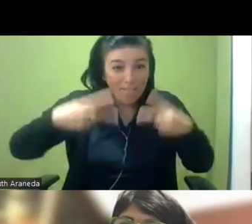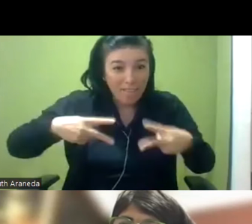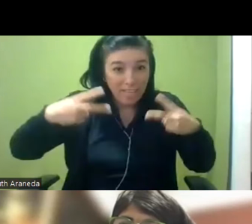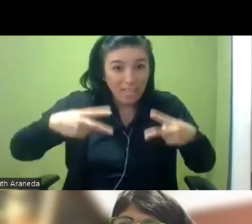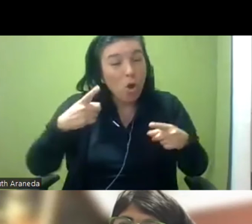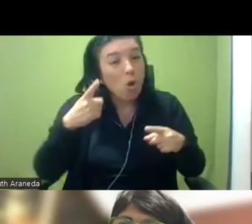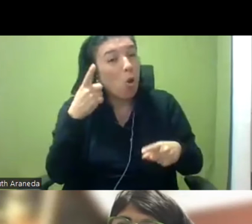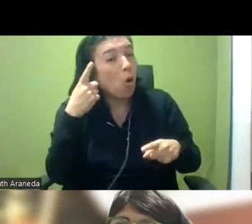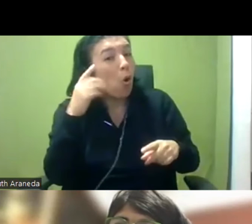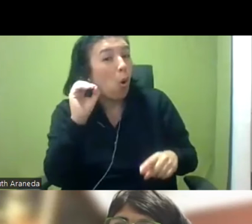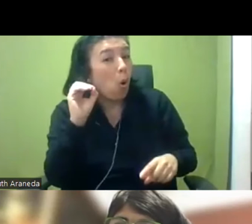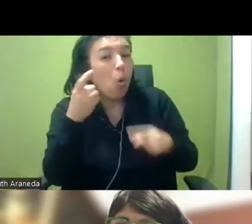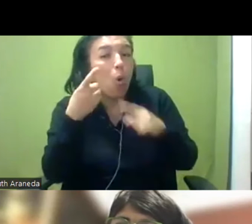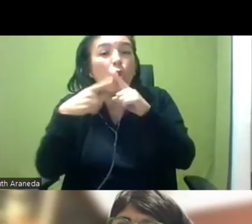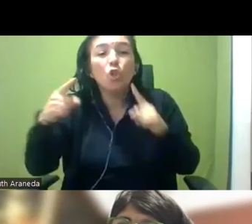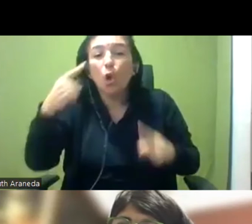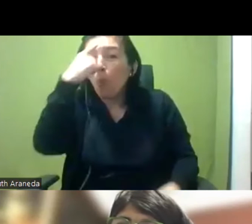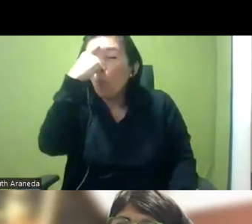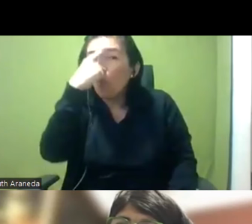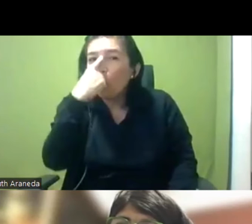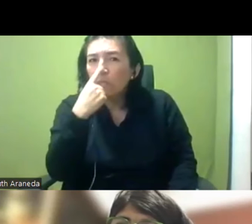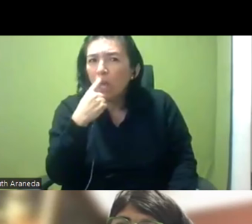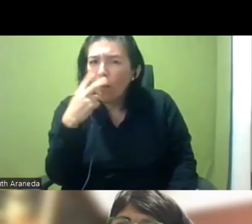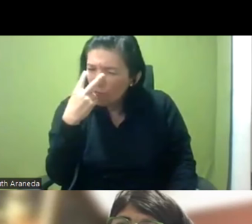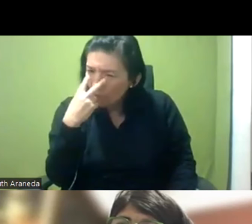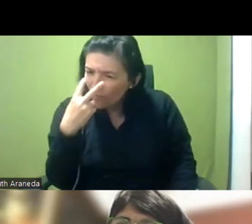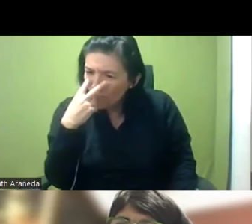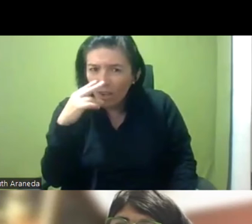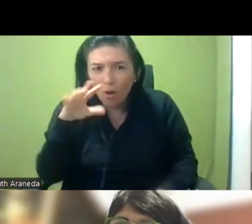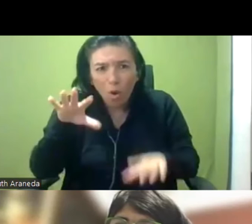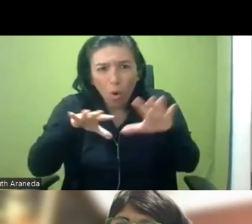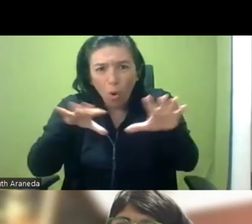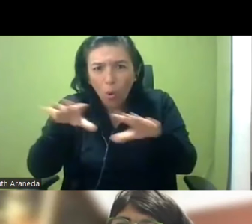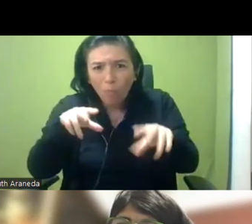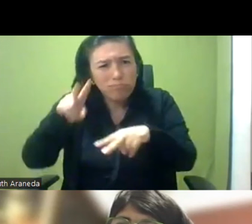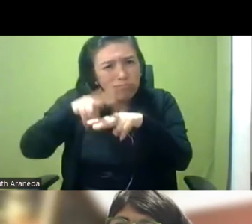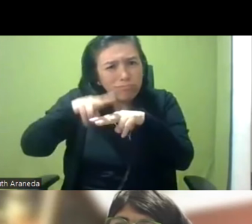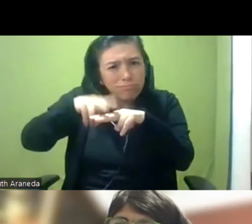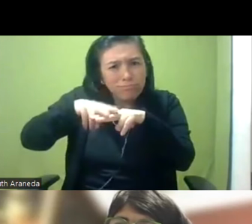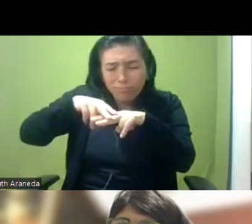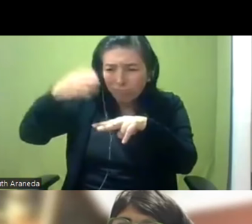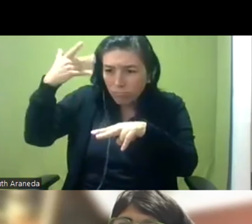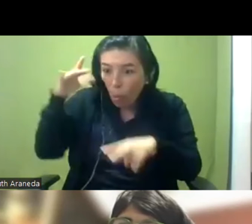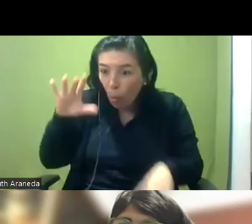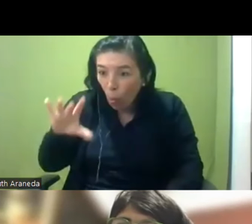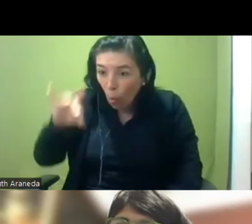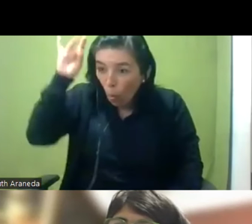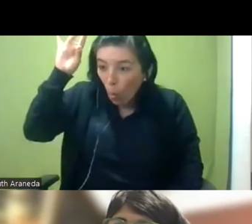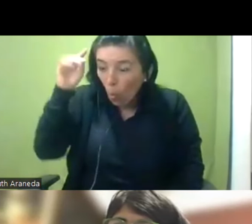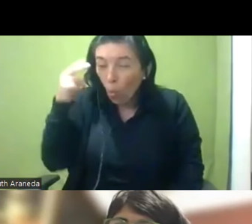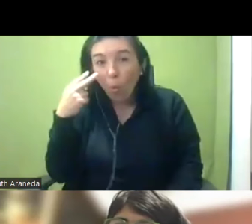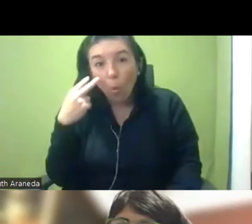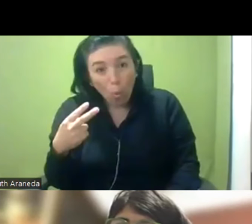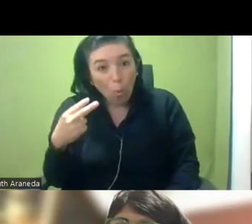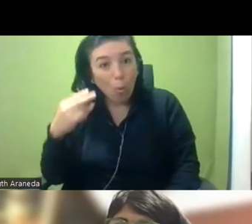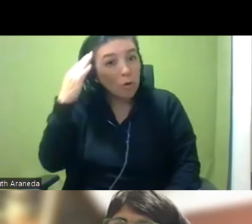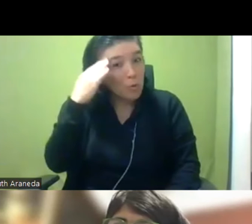museo de observar una pieza en exhibición que ha sido encontrada justamente